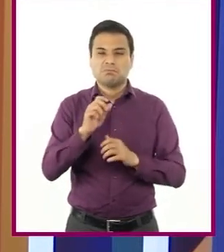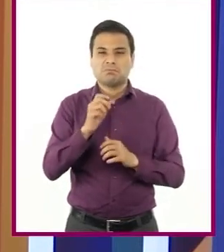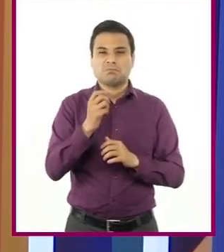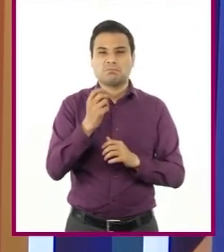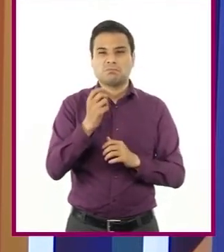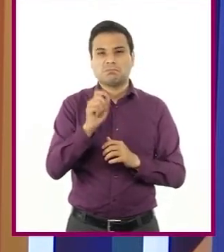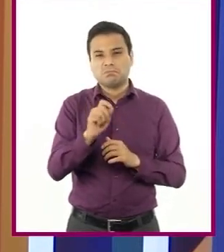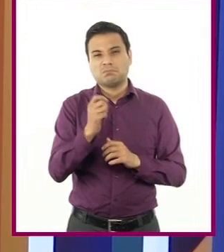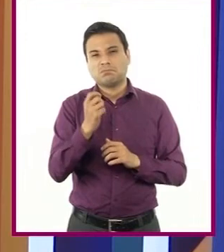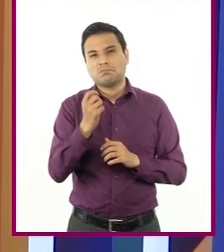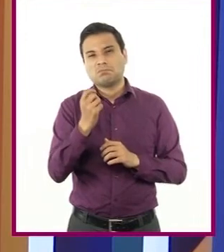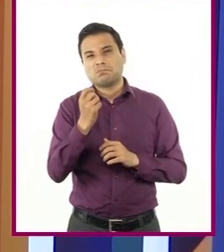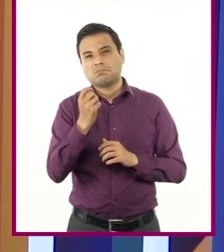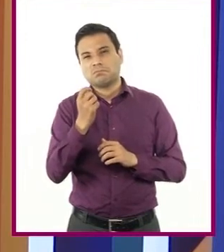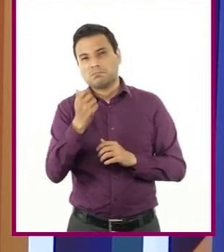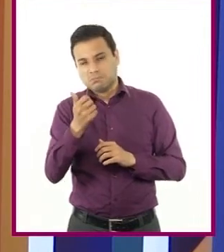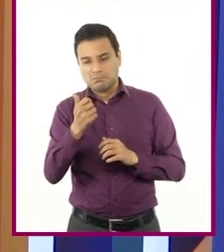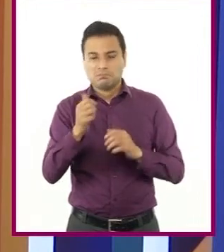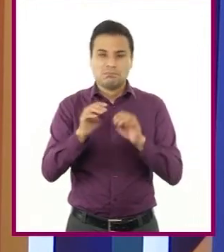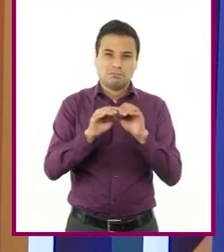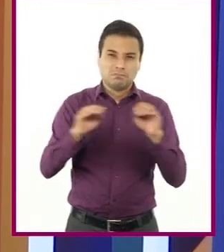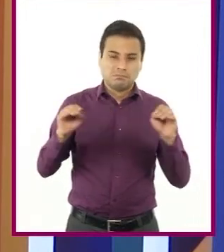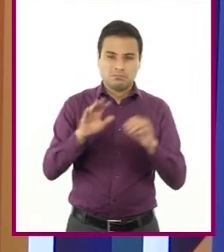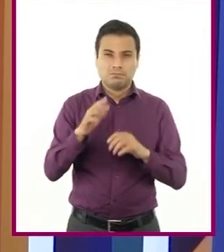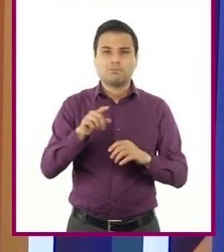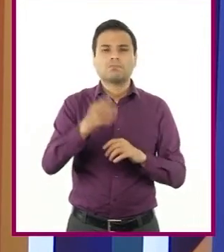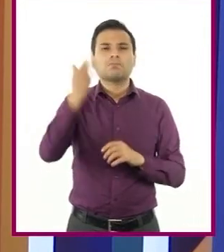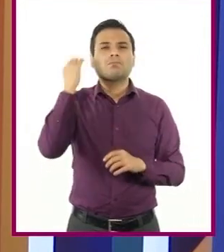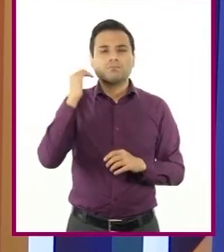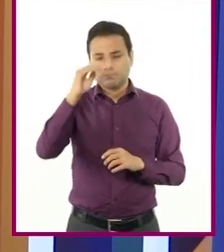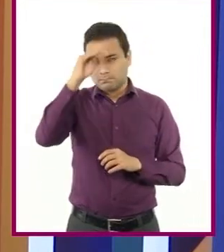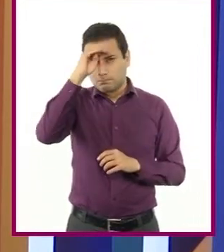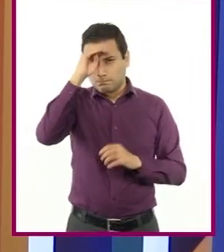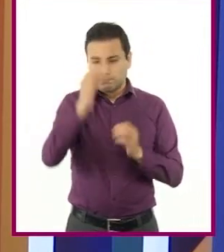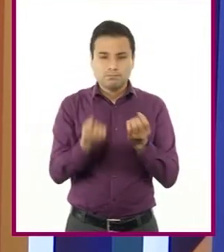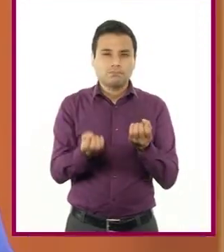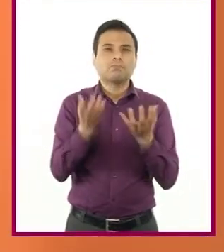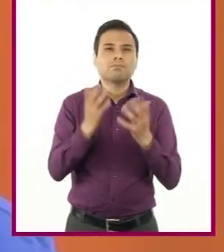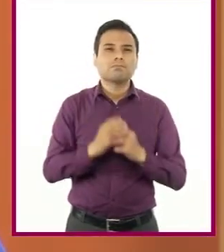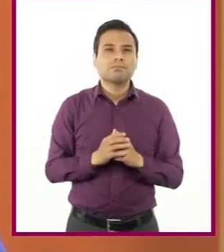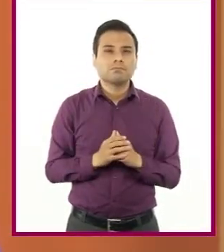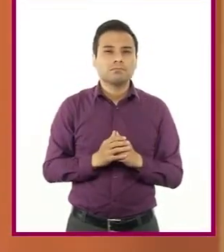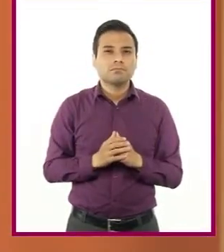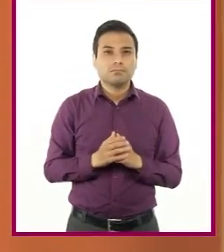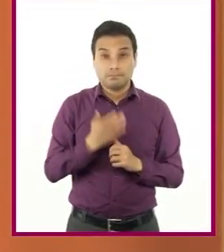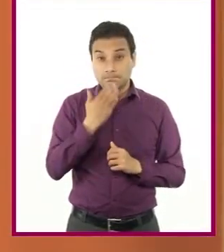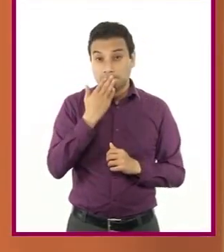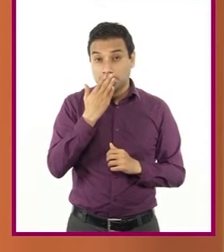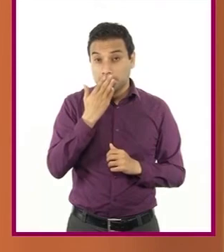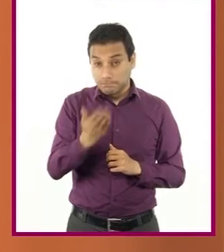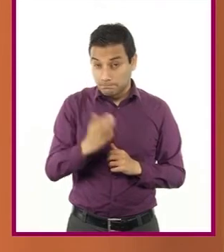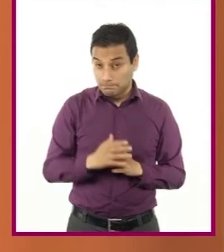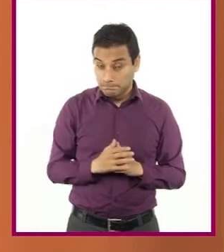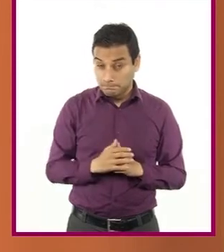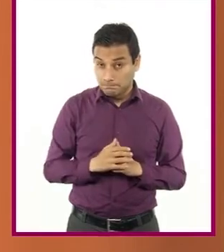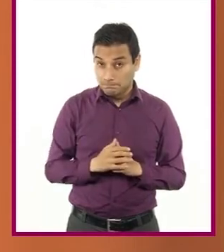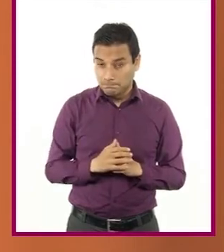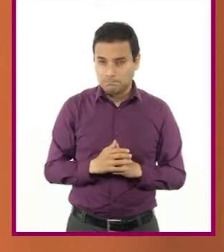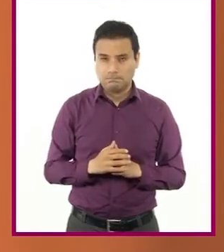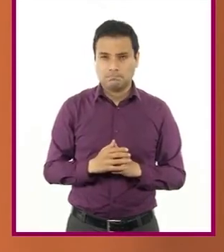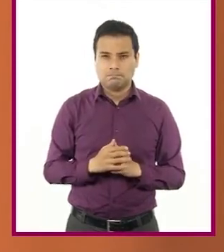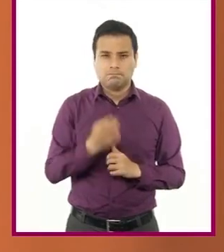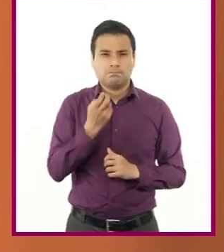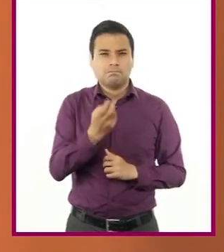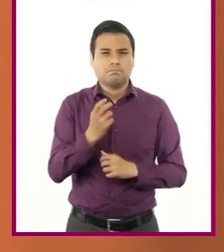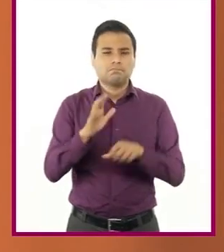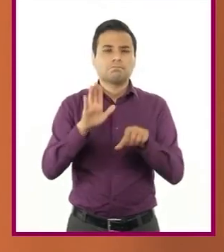12.801.6 metros. Regresen a la estimación que hicieron al iniciar este problema. ¿Qué tan acertada fue? ¿Por qué piensan